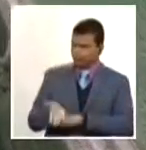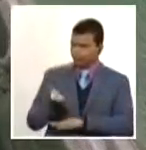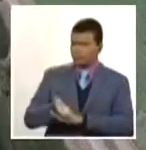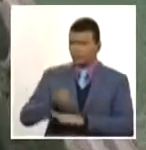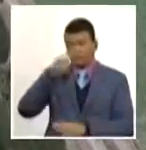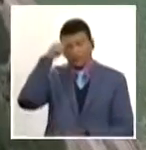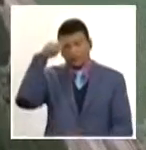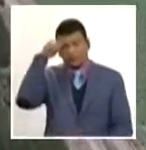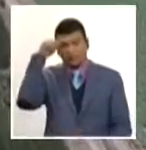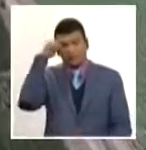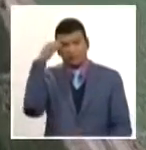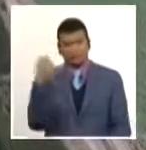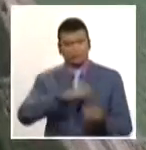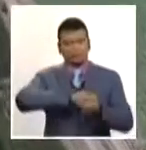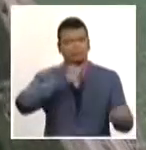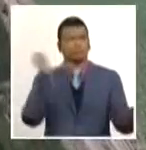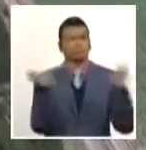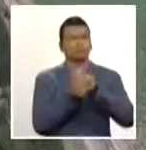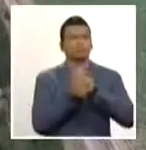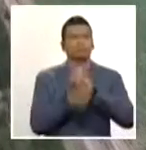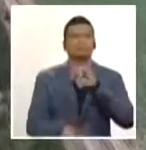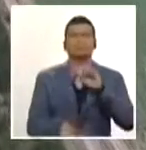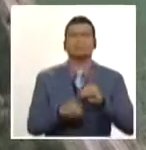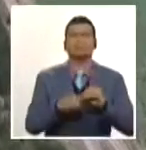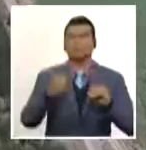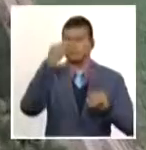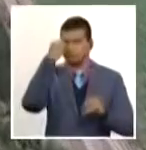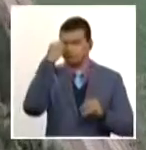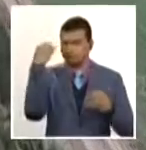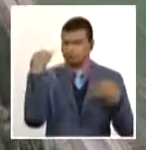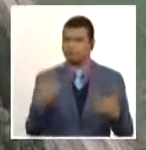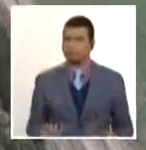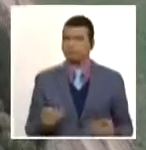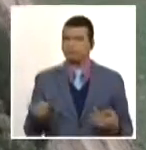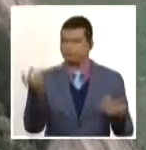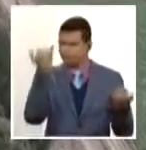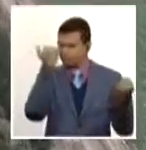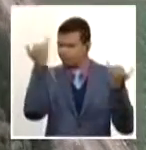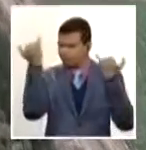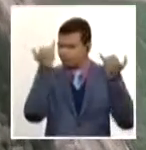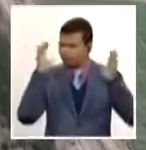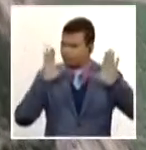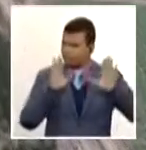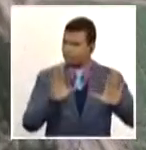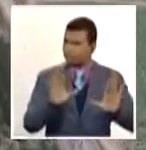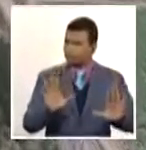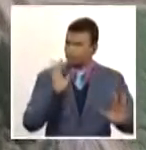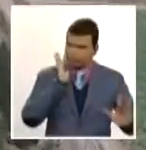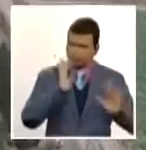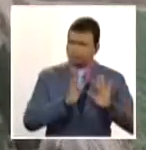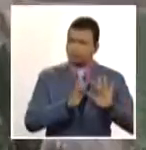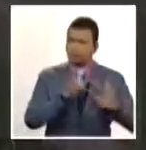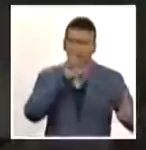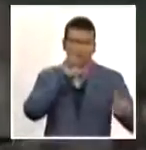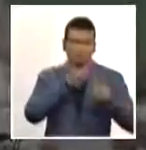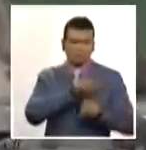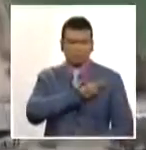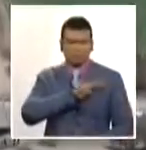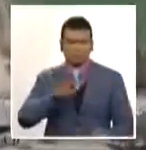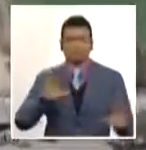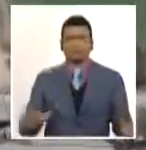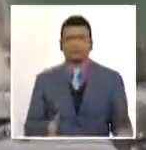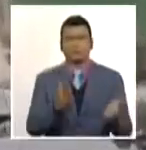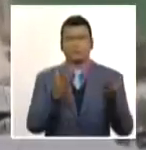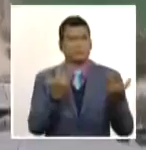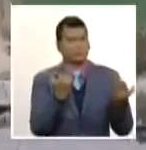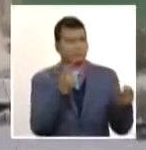pesimista y pensar en una alternativa posible para el Valle del Cauca. Ya